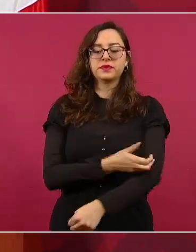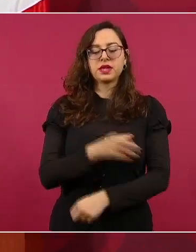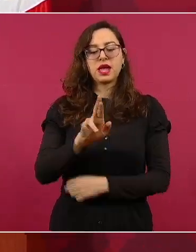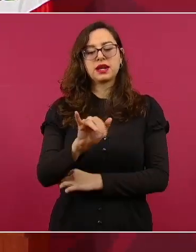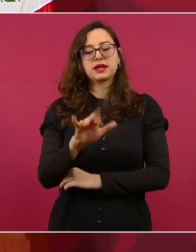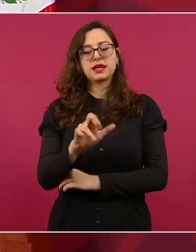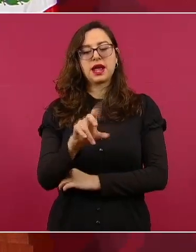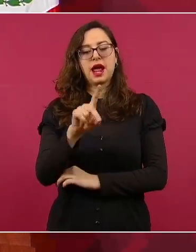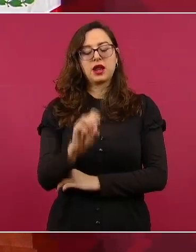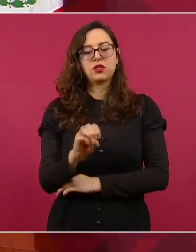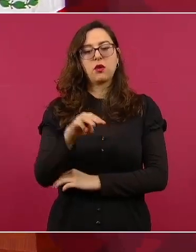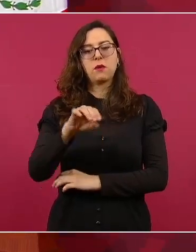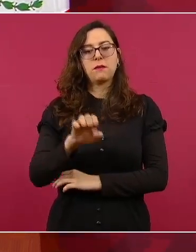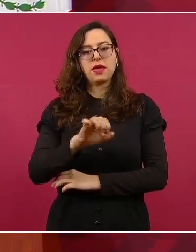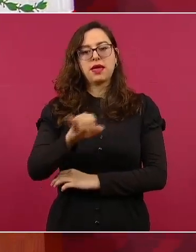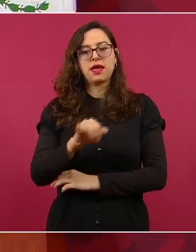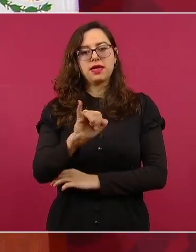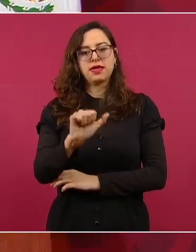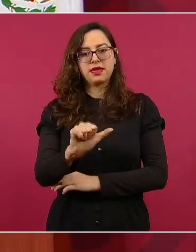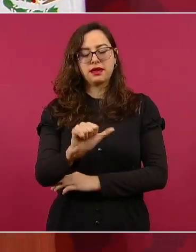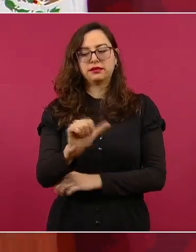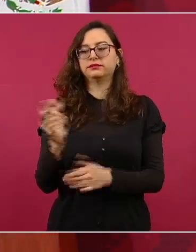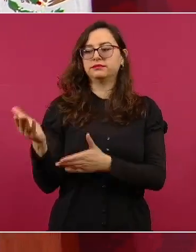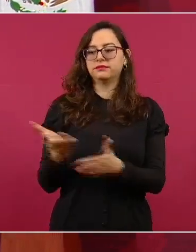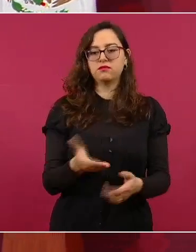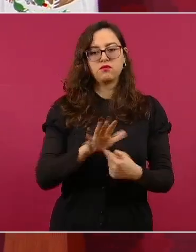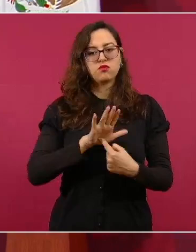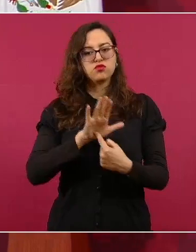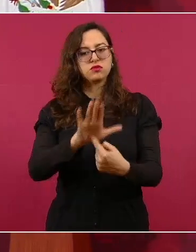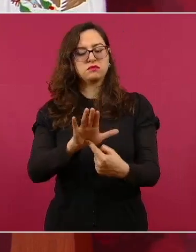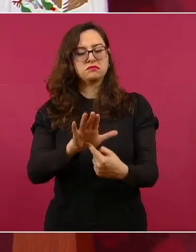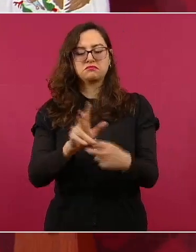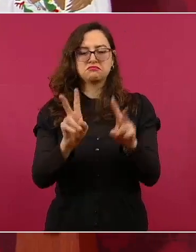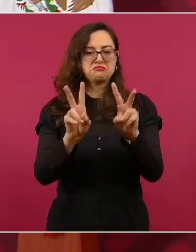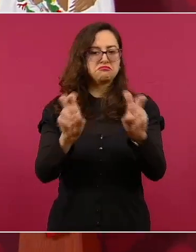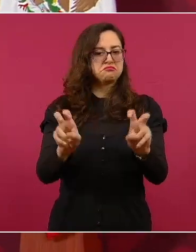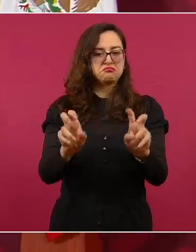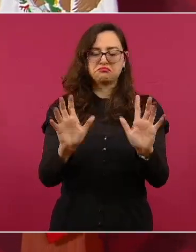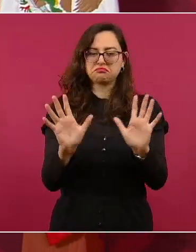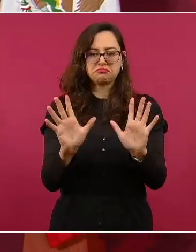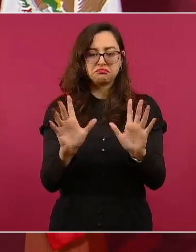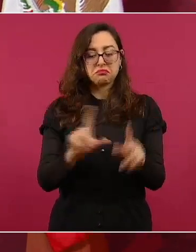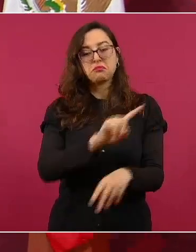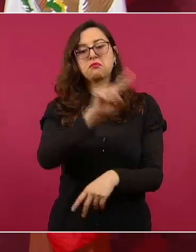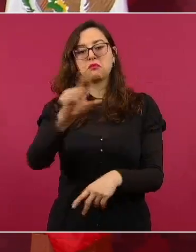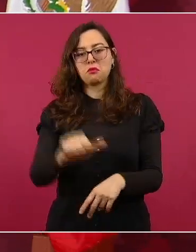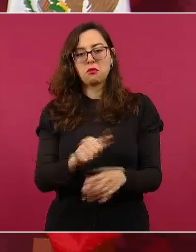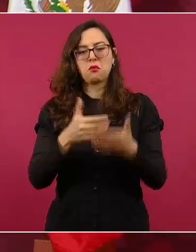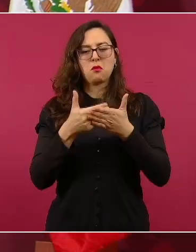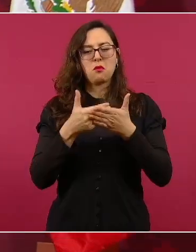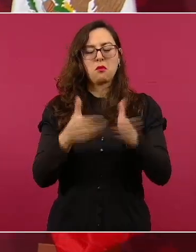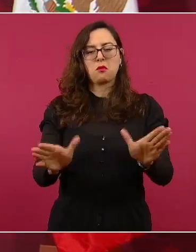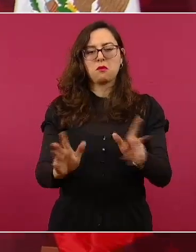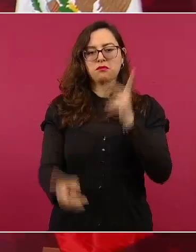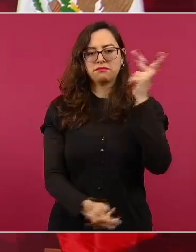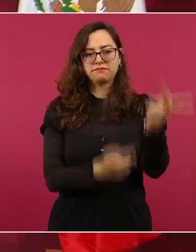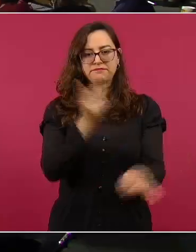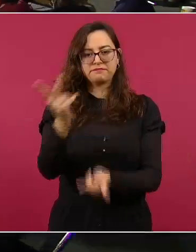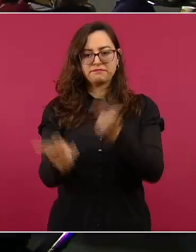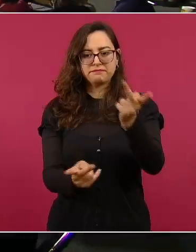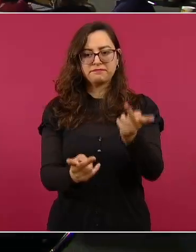exponer. Eso es básicamente lo que tenemos y luego abrimos para preguntas y